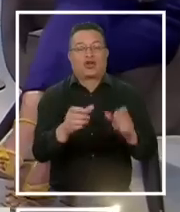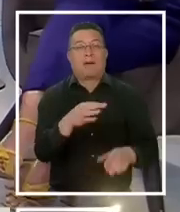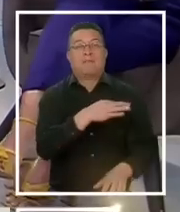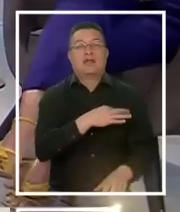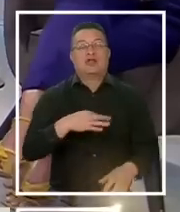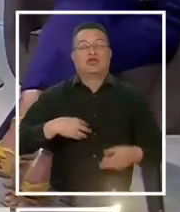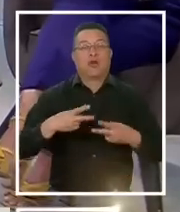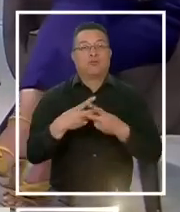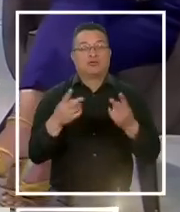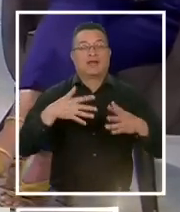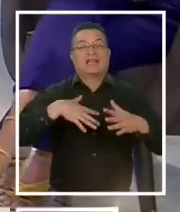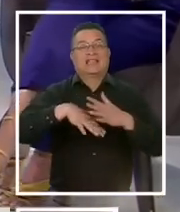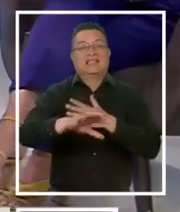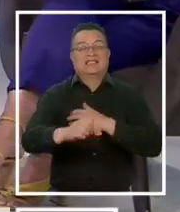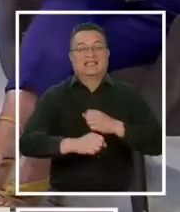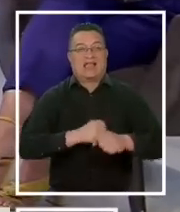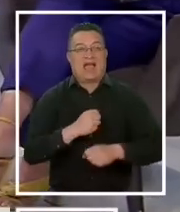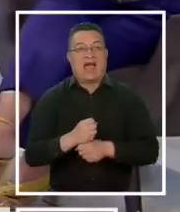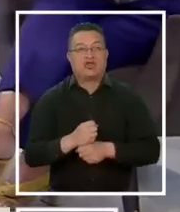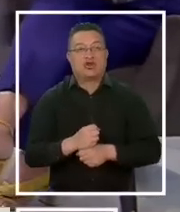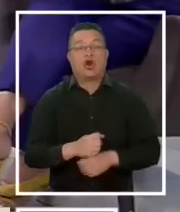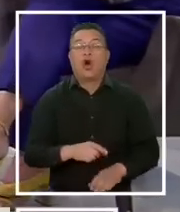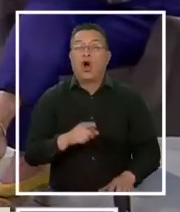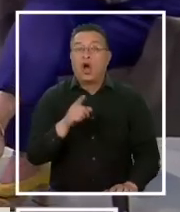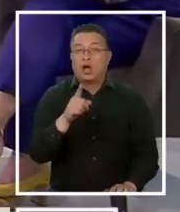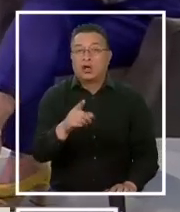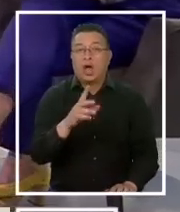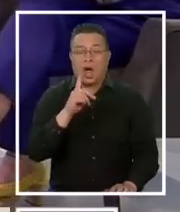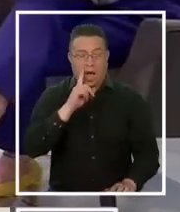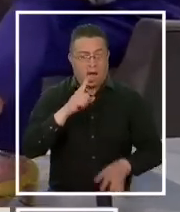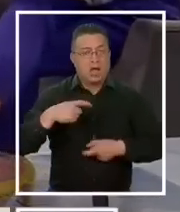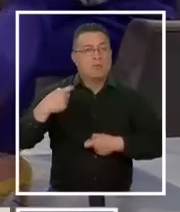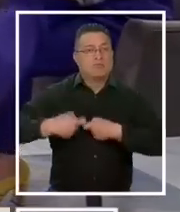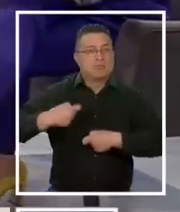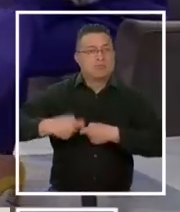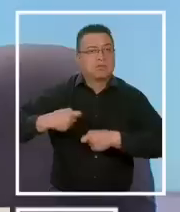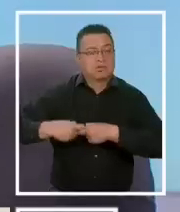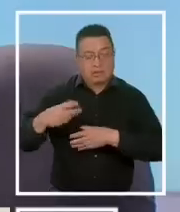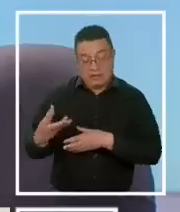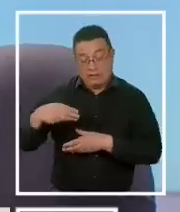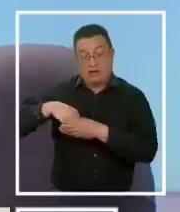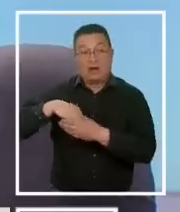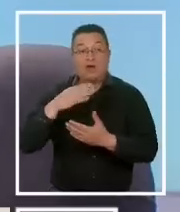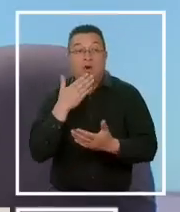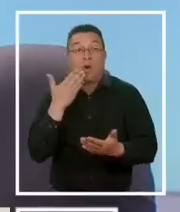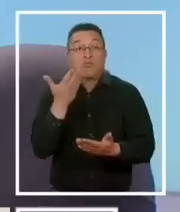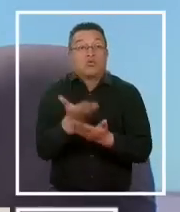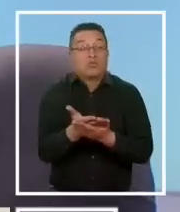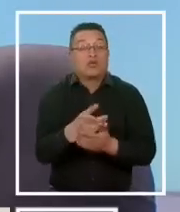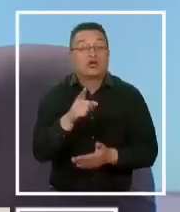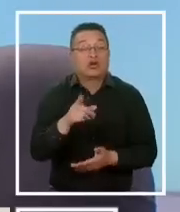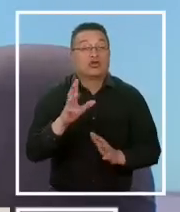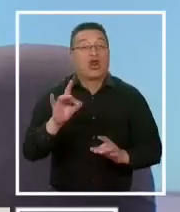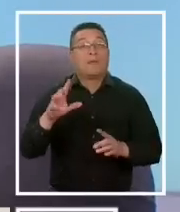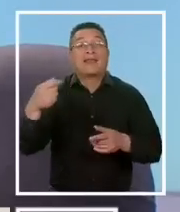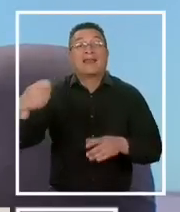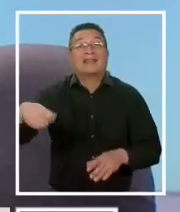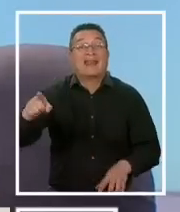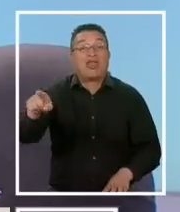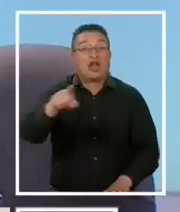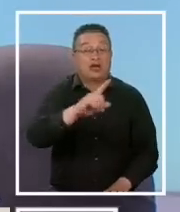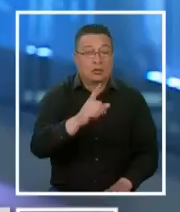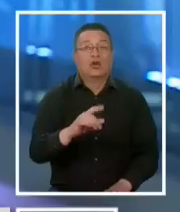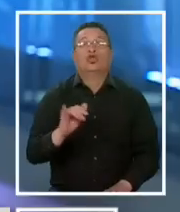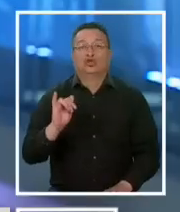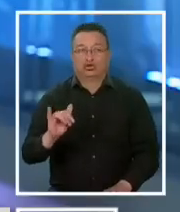Público Durante los quince años cree que hubo resistencia interna su postulación Más allá de lo que pase con los senadores no